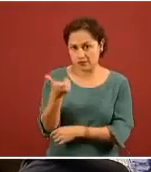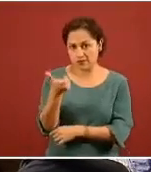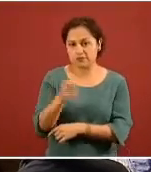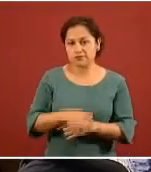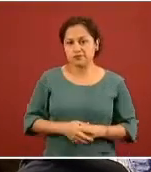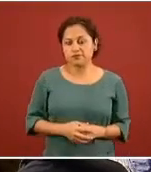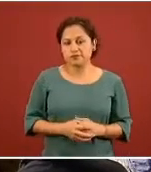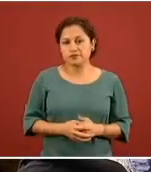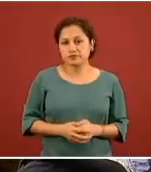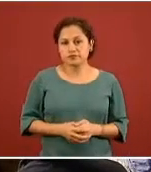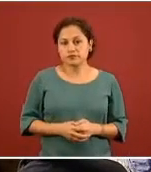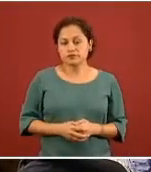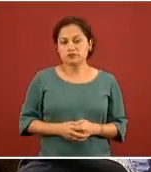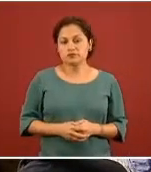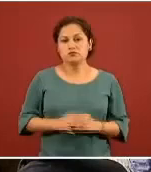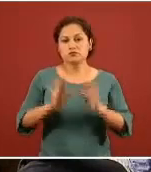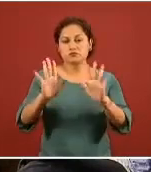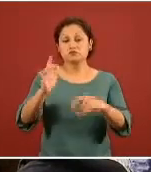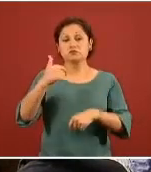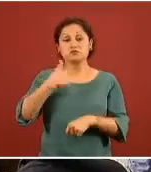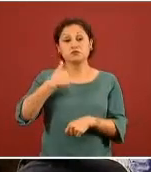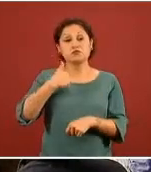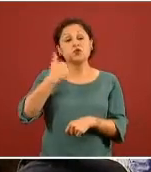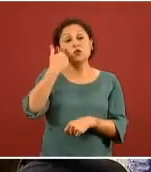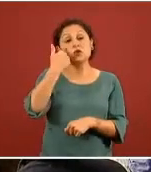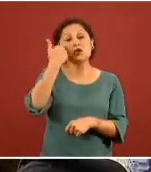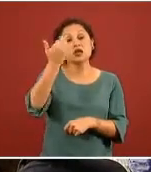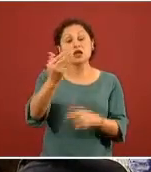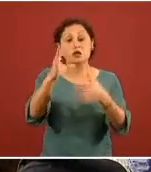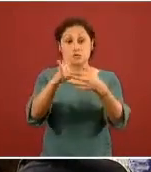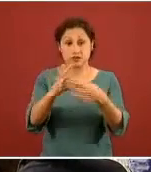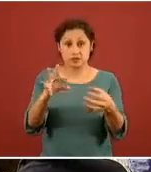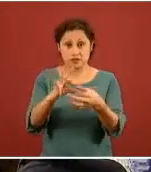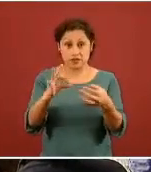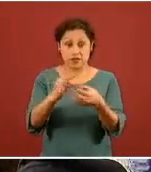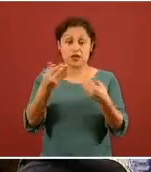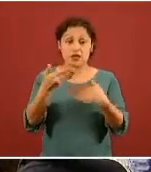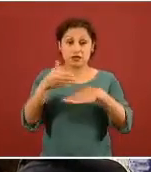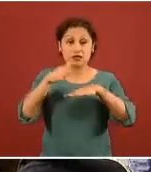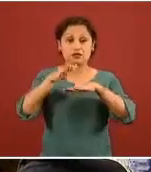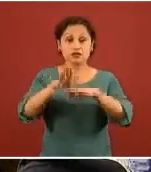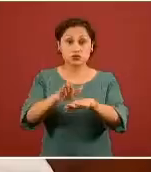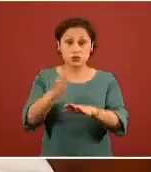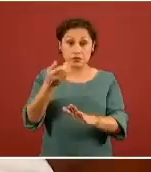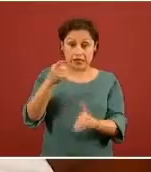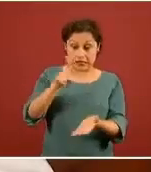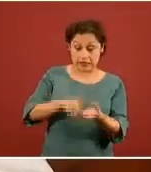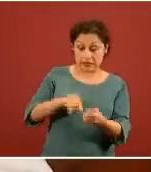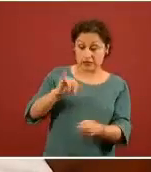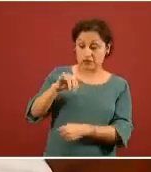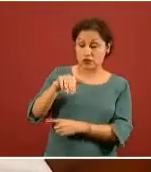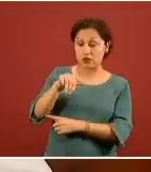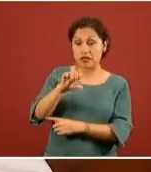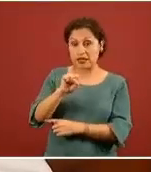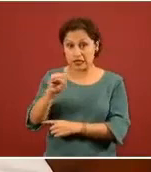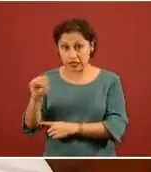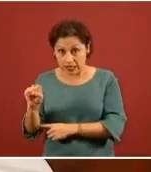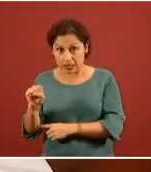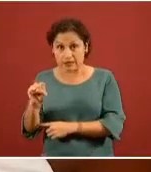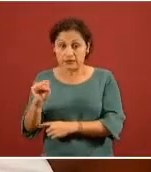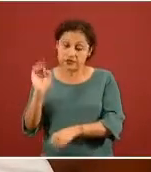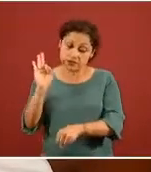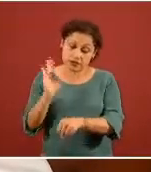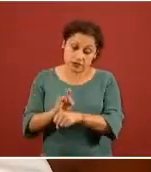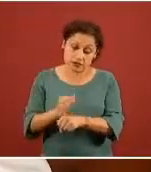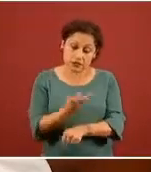sobre las estrategias que hemos empleado o hemos utilizado en el IMSS para disminuir la exposición del personal